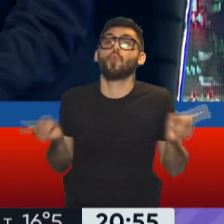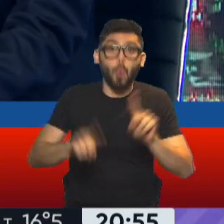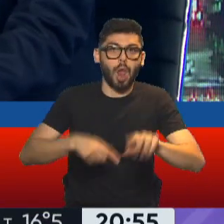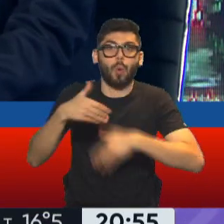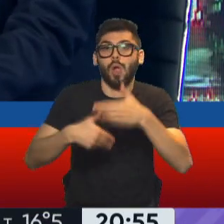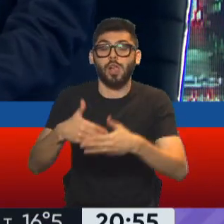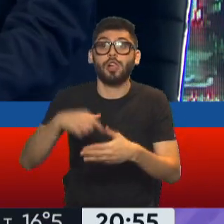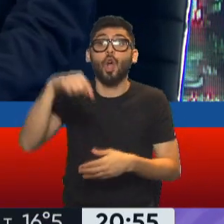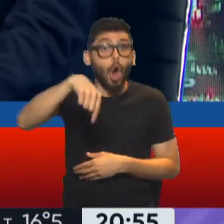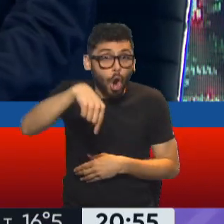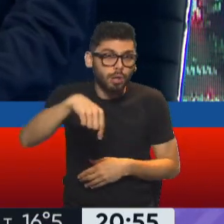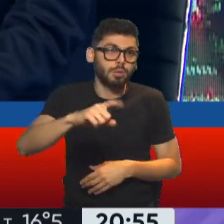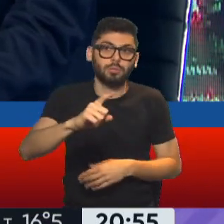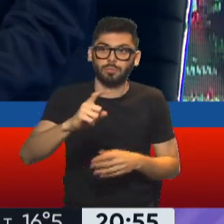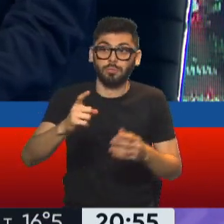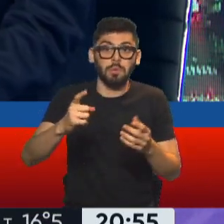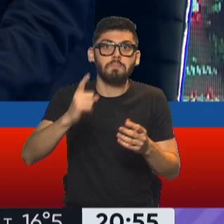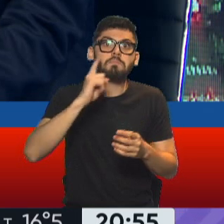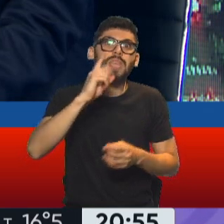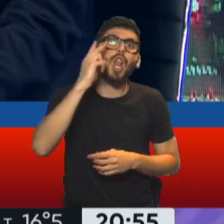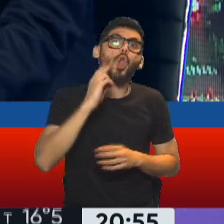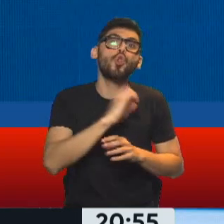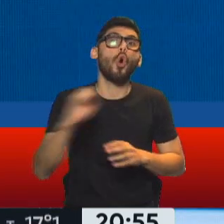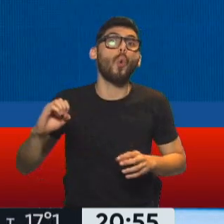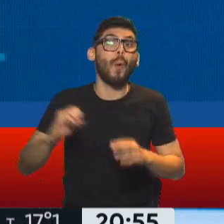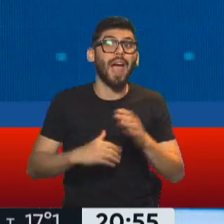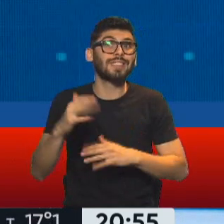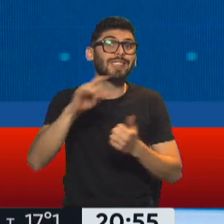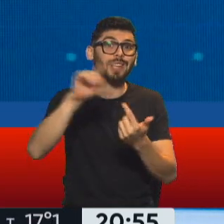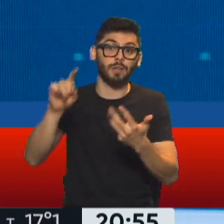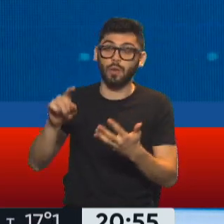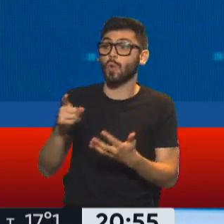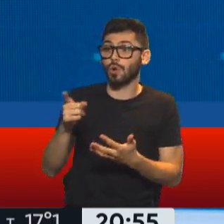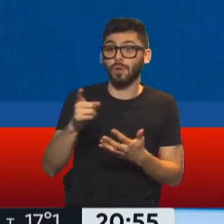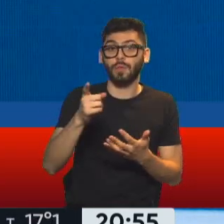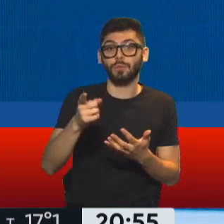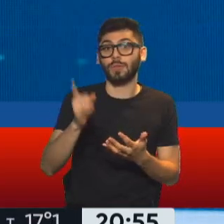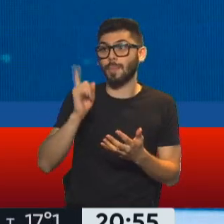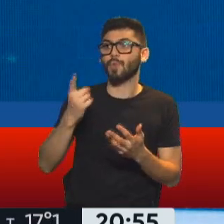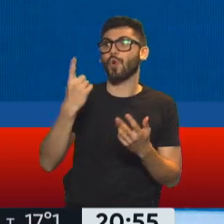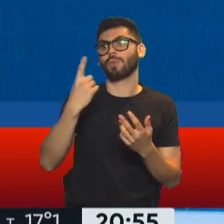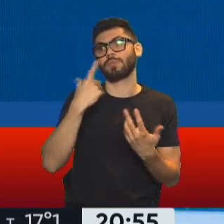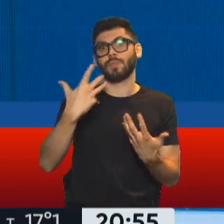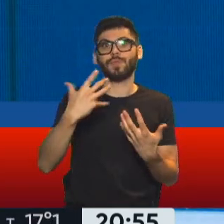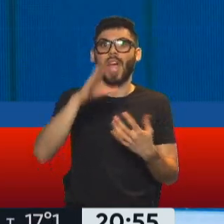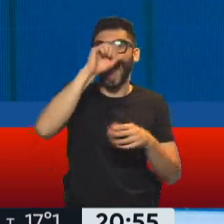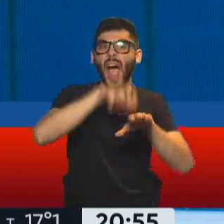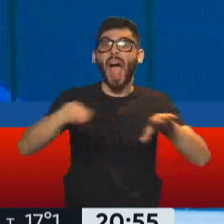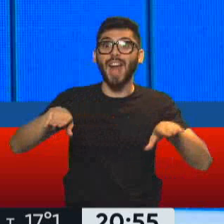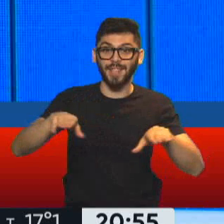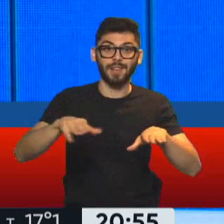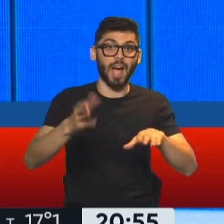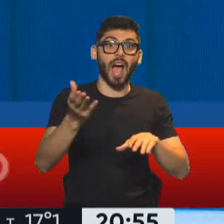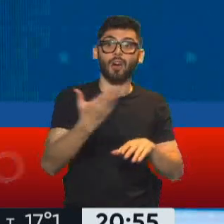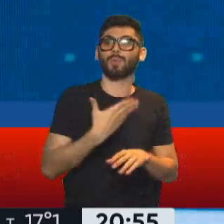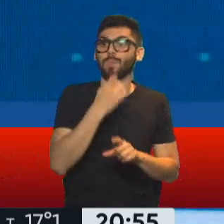una cartera de 1.900 obras en todo el país. Uno de los casos más emblemáticos seguramente debe ser el anuncio de los jardines, ¿no? No solo que no se terminaron aquellas obras que ya venían en construcción del